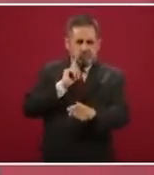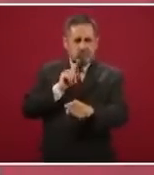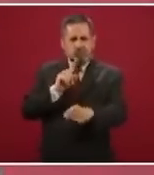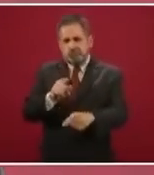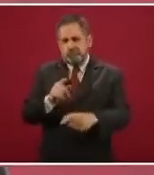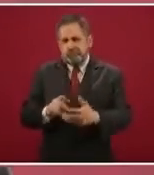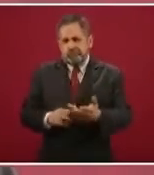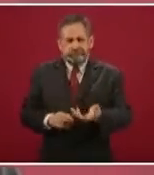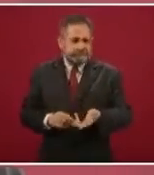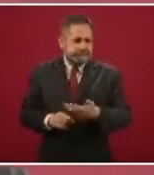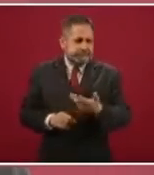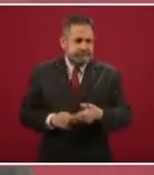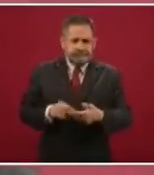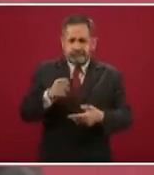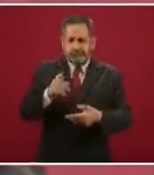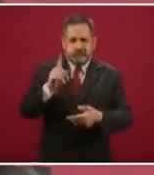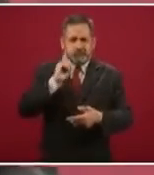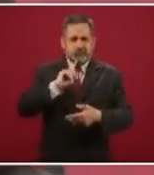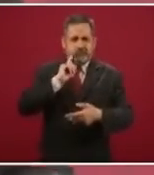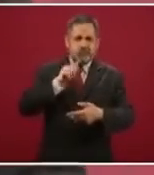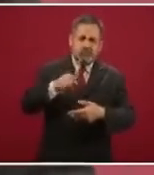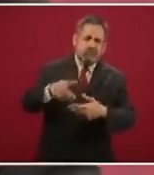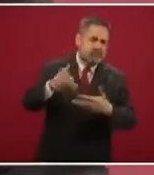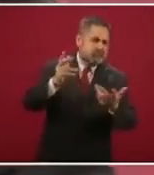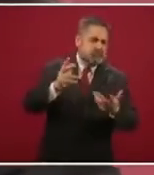de ser una mujer